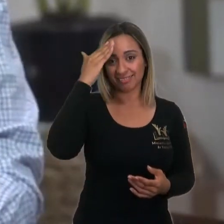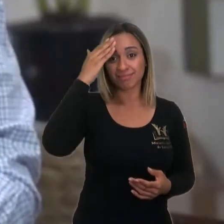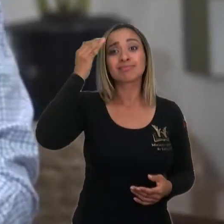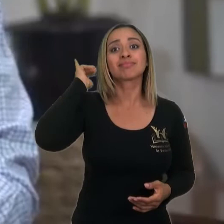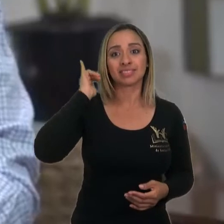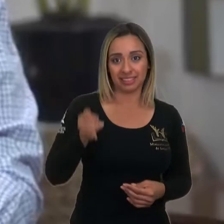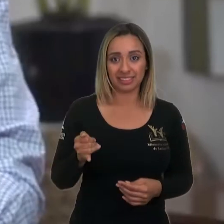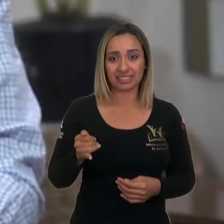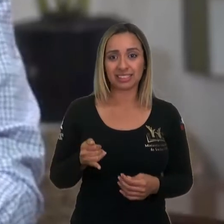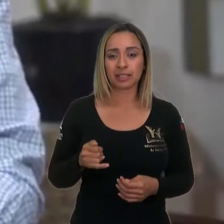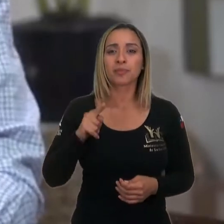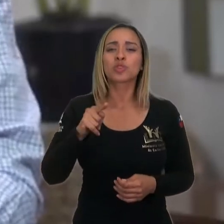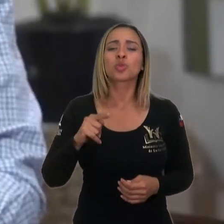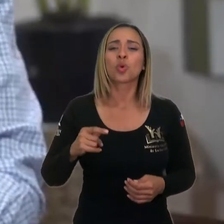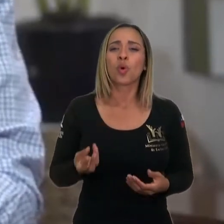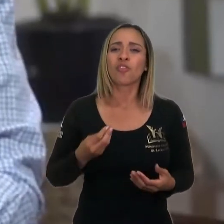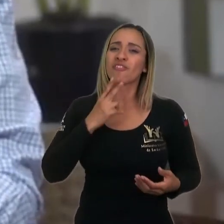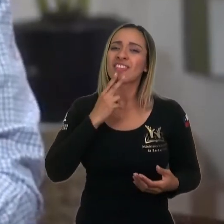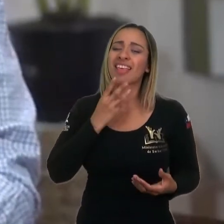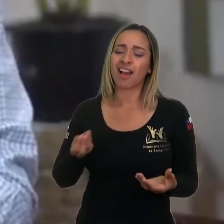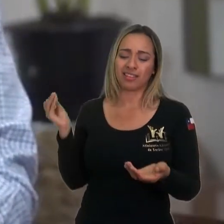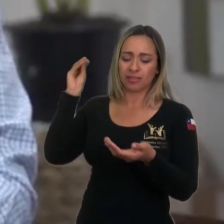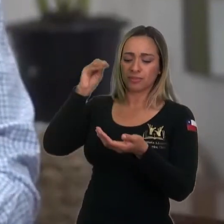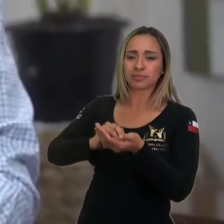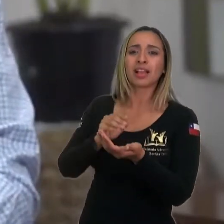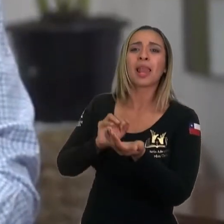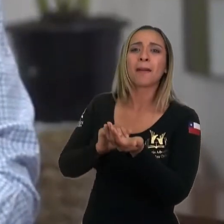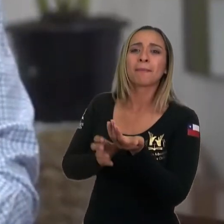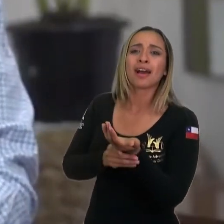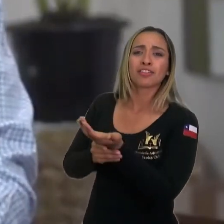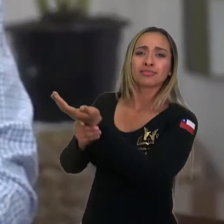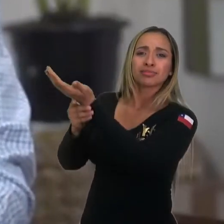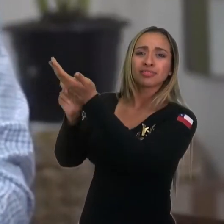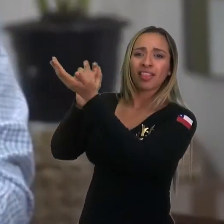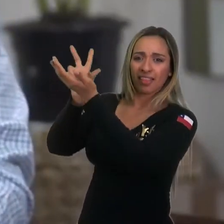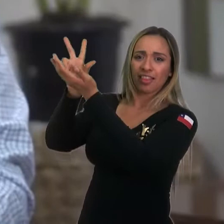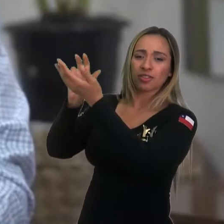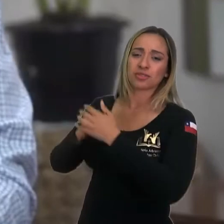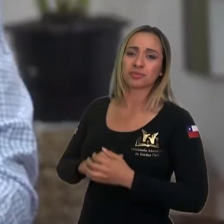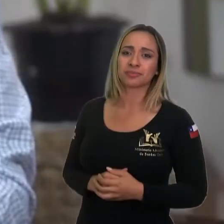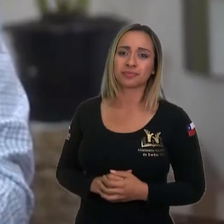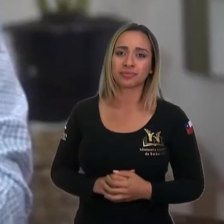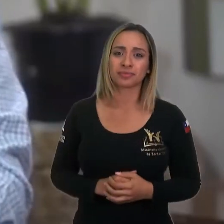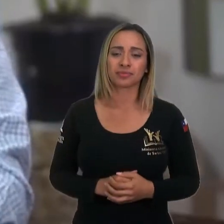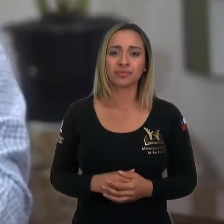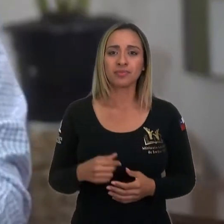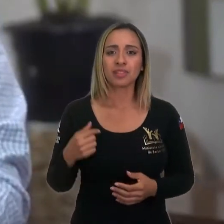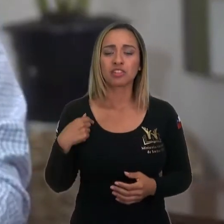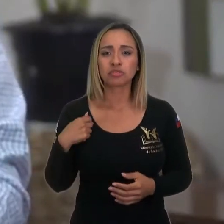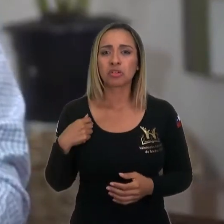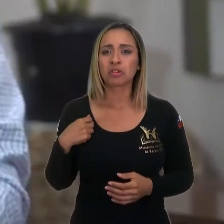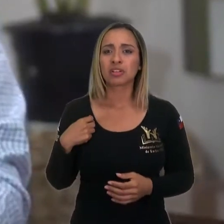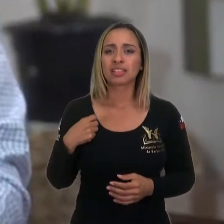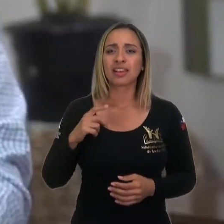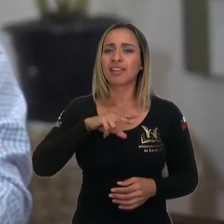tiene sentido, porque estás en las manos del Dios todopoderoso que creó los cielos y la tierra. Yo estaba saliendo de la predicación